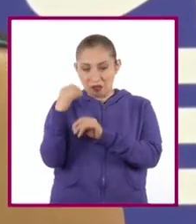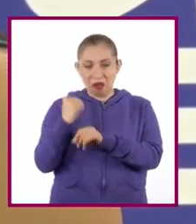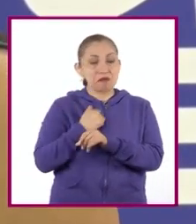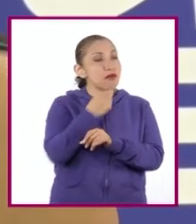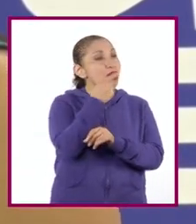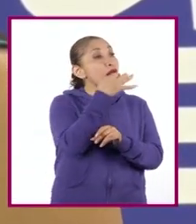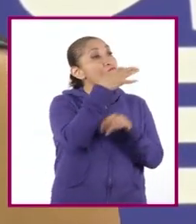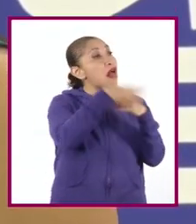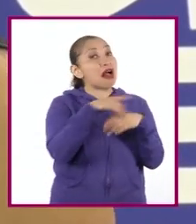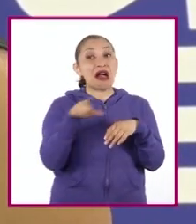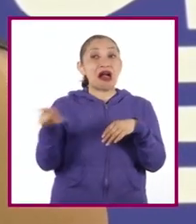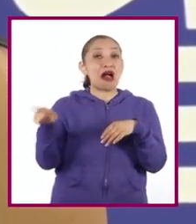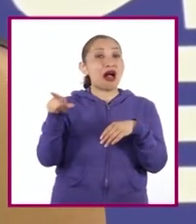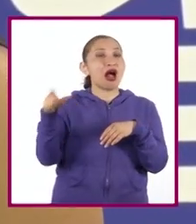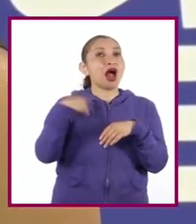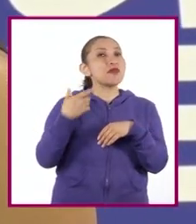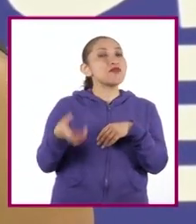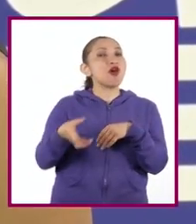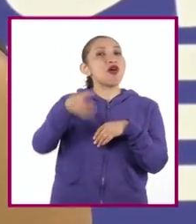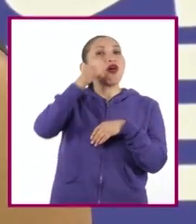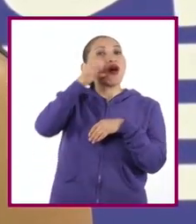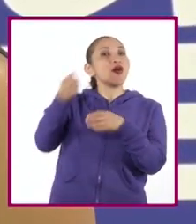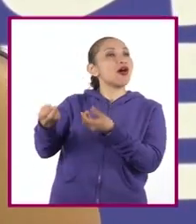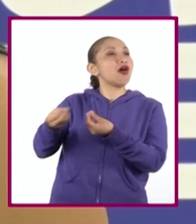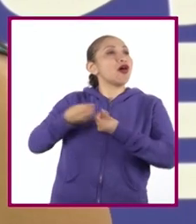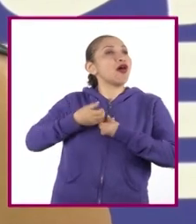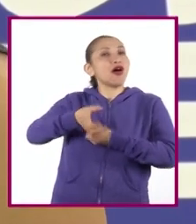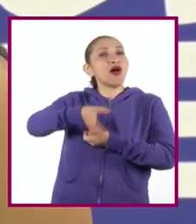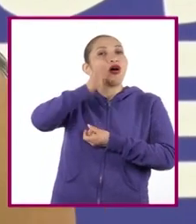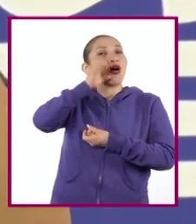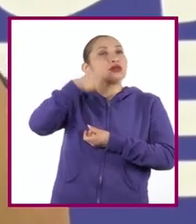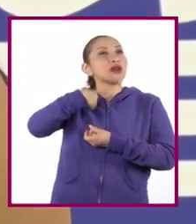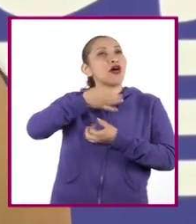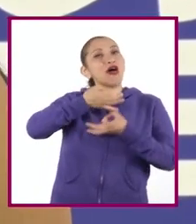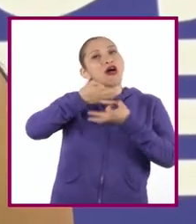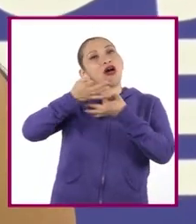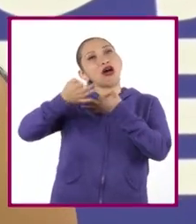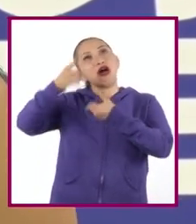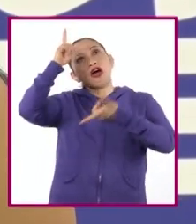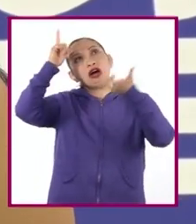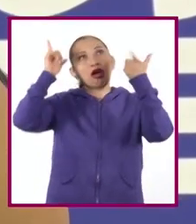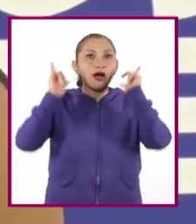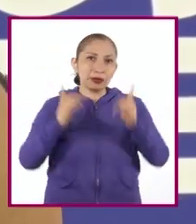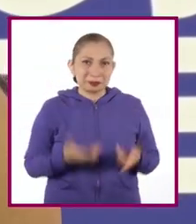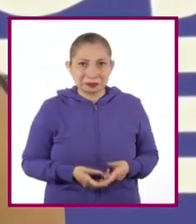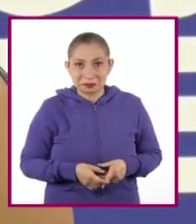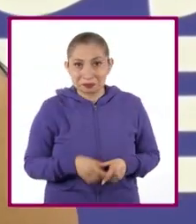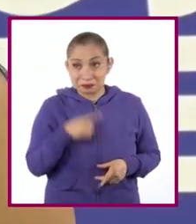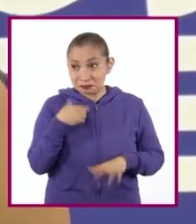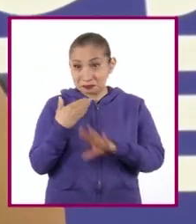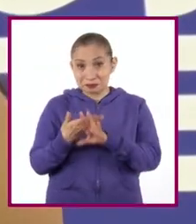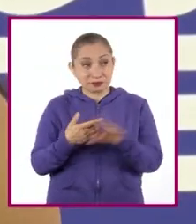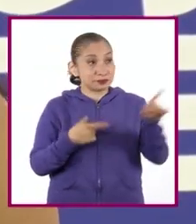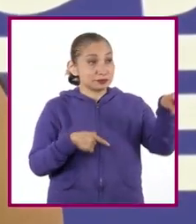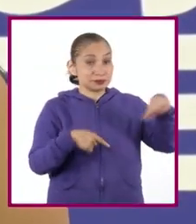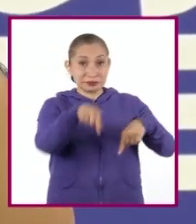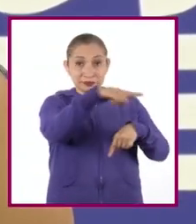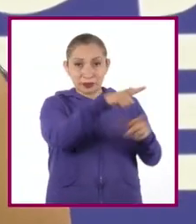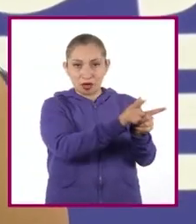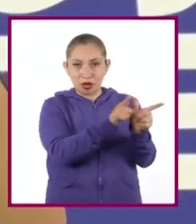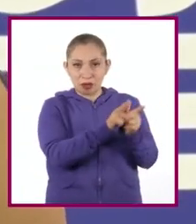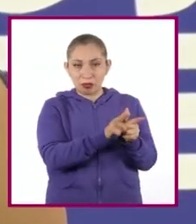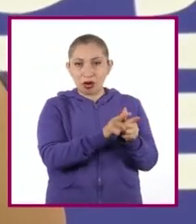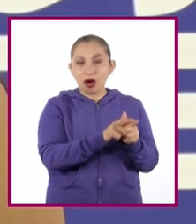acusó de haberle dado una bebida que lo llevó a la locura. Dado que la iglesia ya